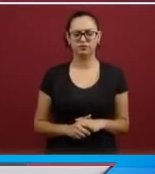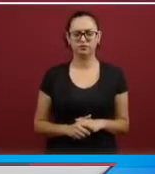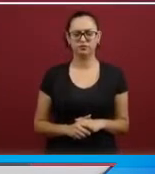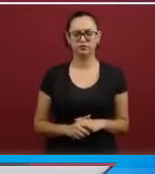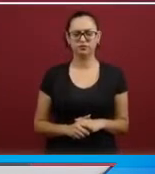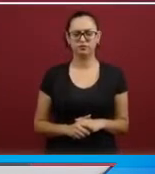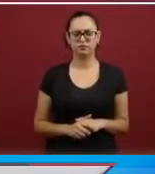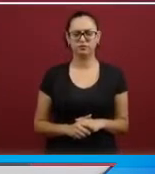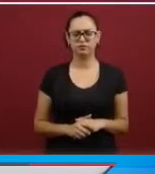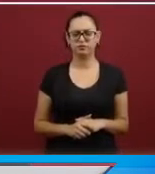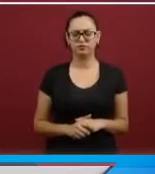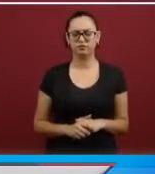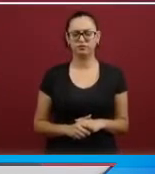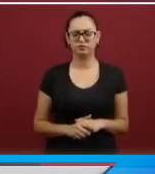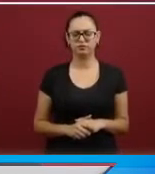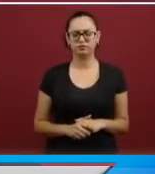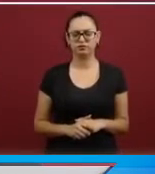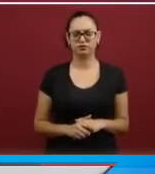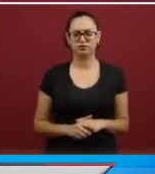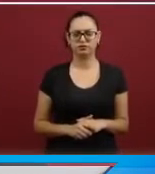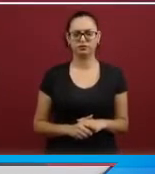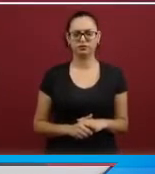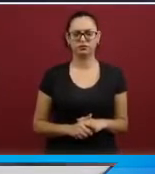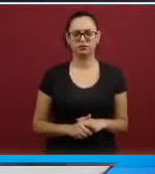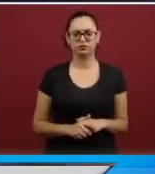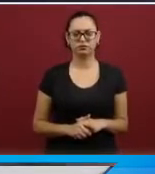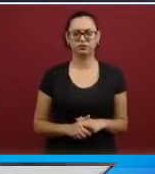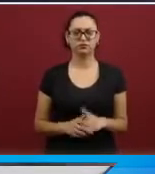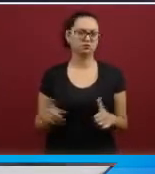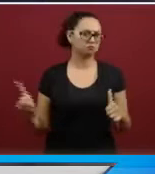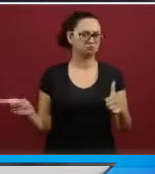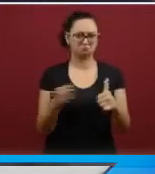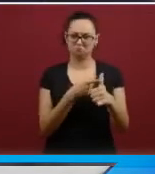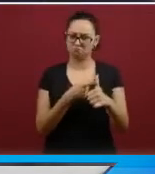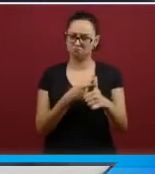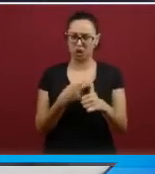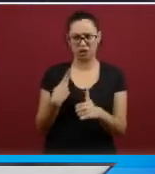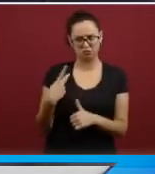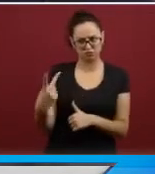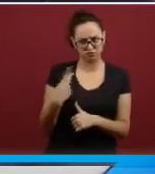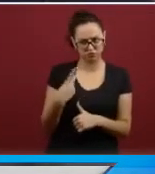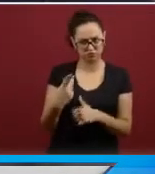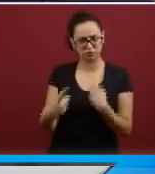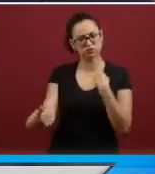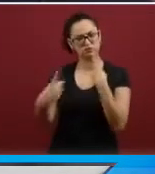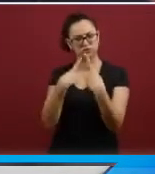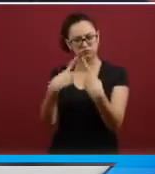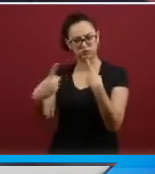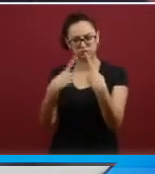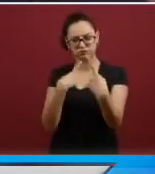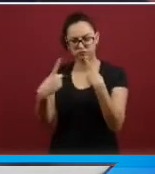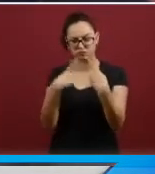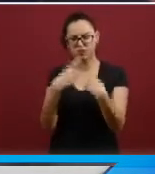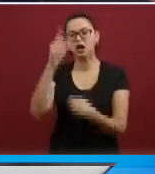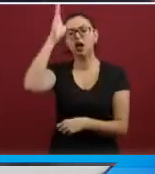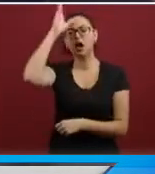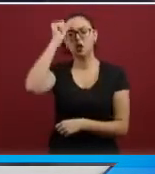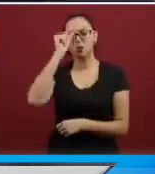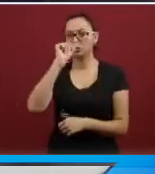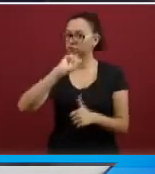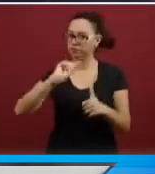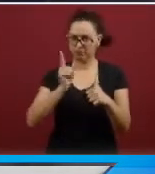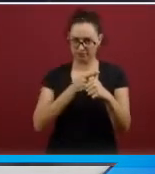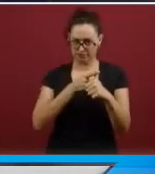puso por delante el compromiso de dialogar. Presentaron un documento y fue buena la reunión, ya que prevalece